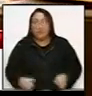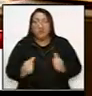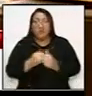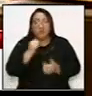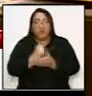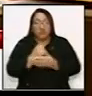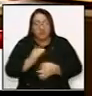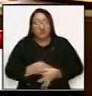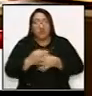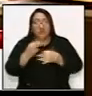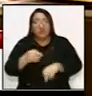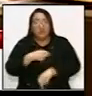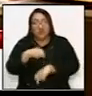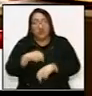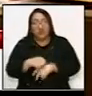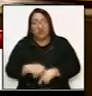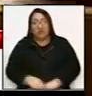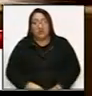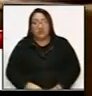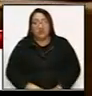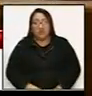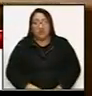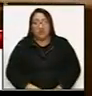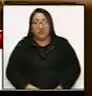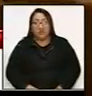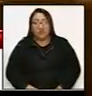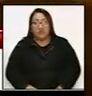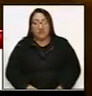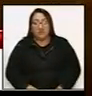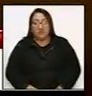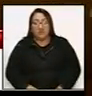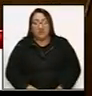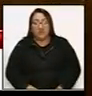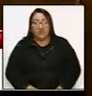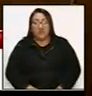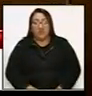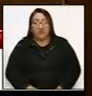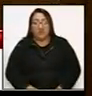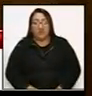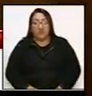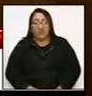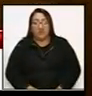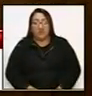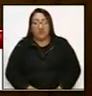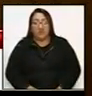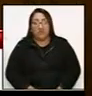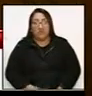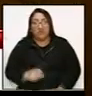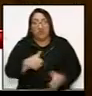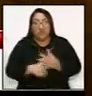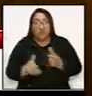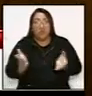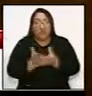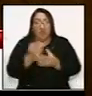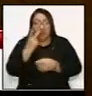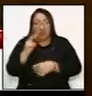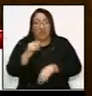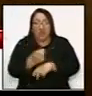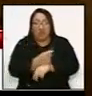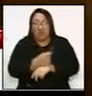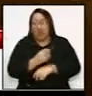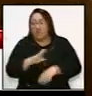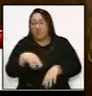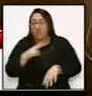un poco más la hora, ¿no es cierto? En una primera parte salimos de eso y algunos expedientes rápidos que haya que ver y